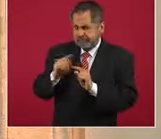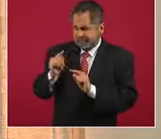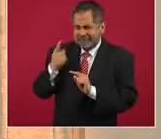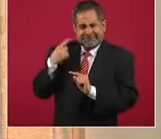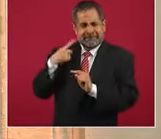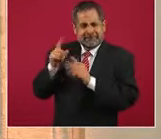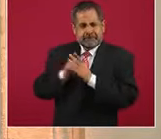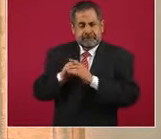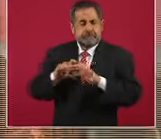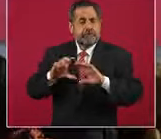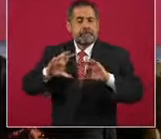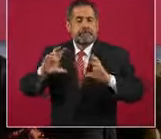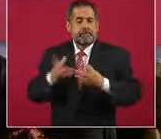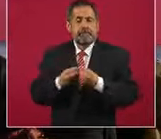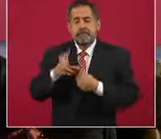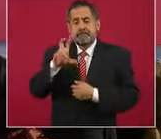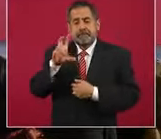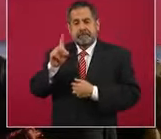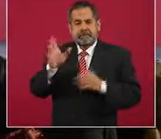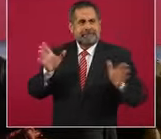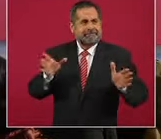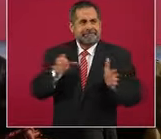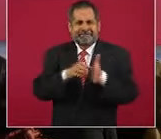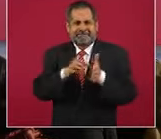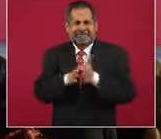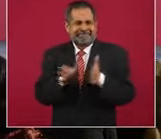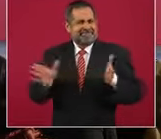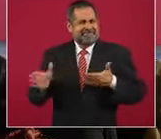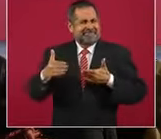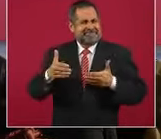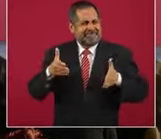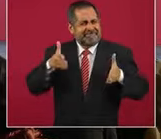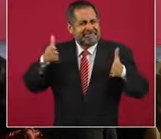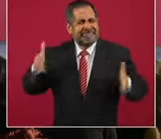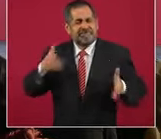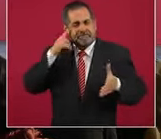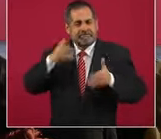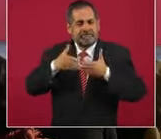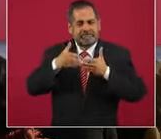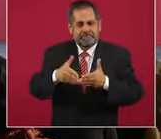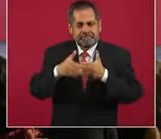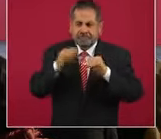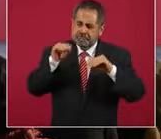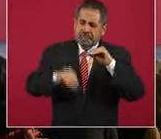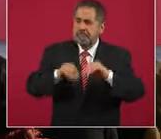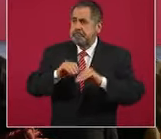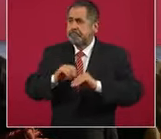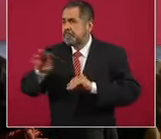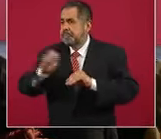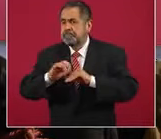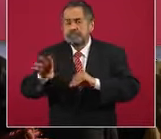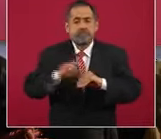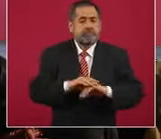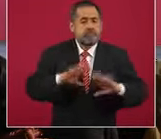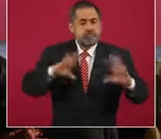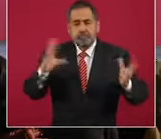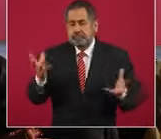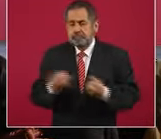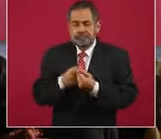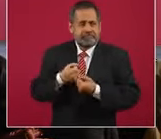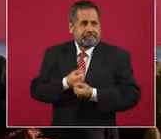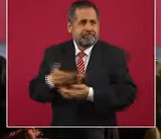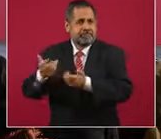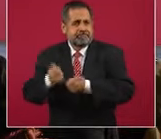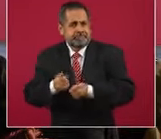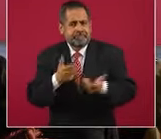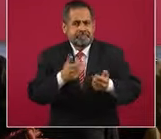este mes 30 contenedores en el puerto y se han acumulado 109 contenedores de insumos médicos, lo que se han distribuido.